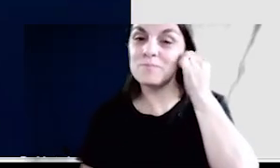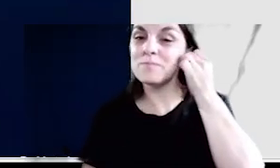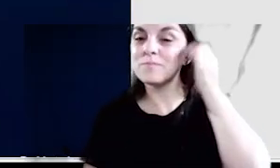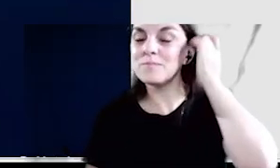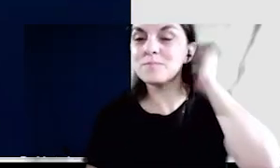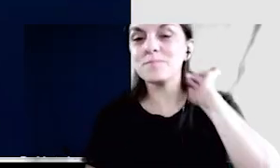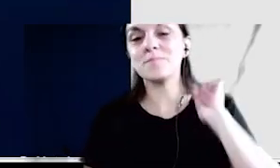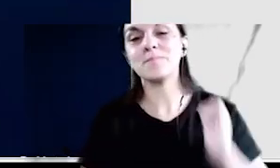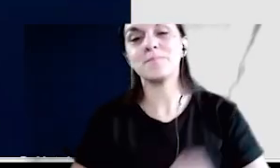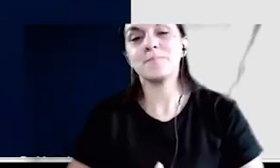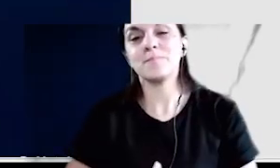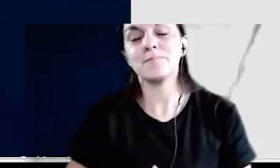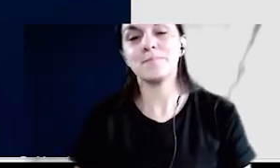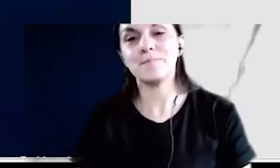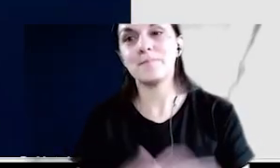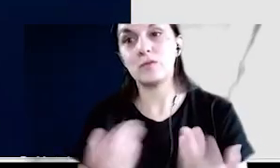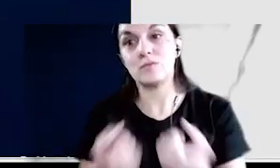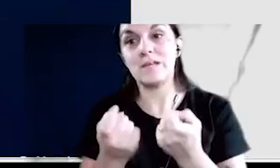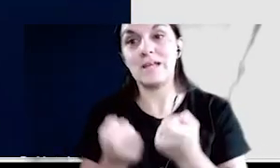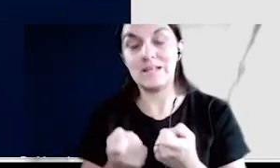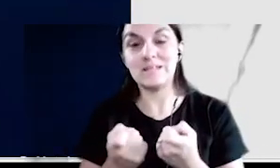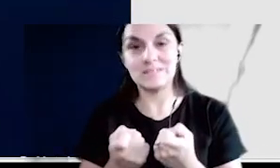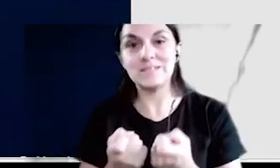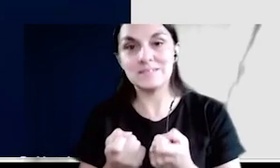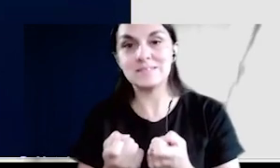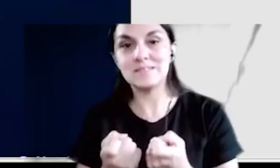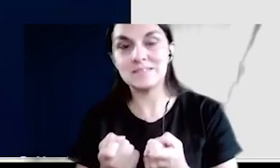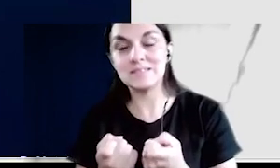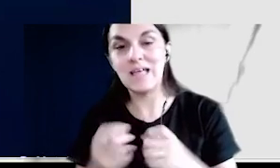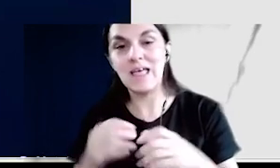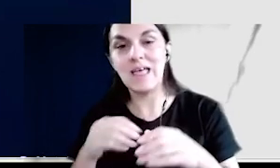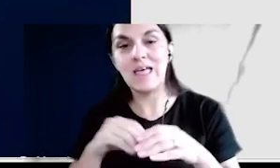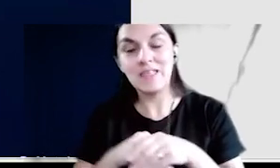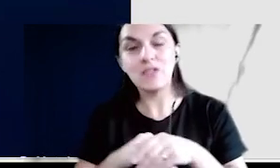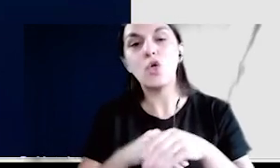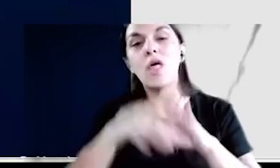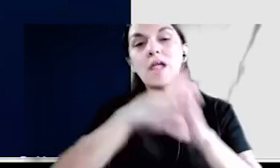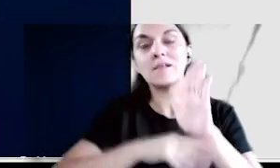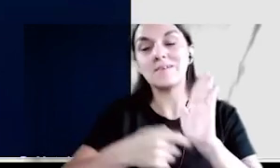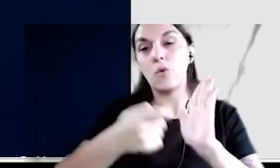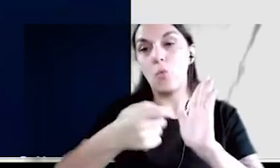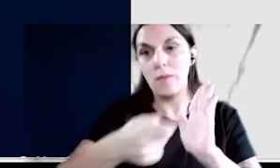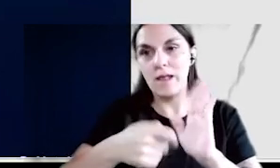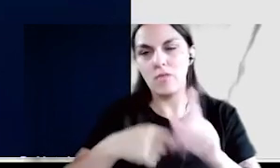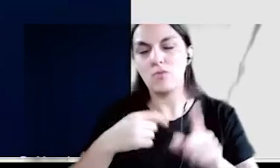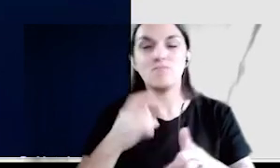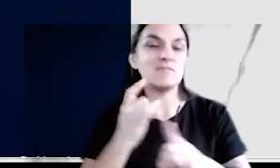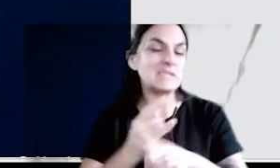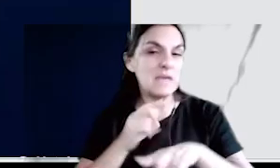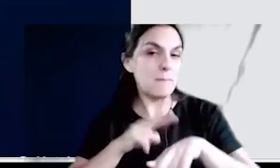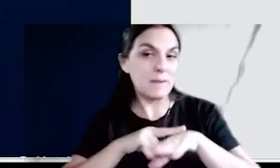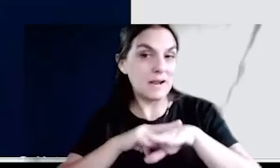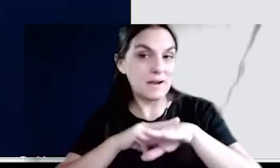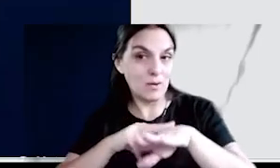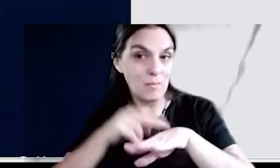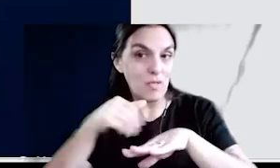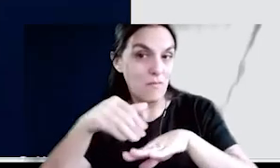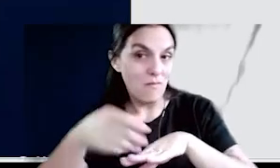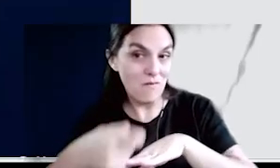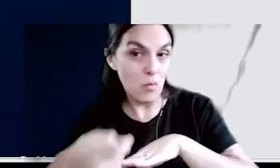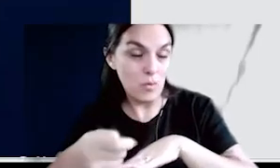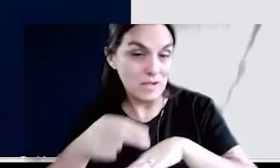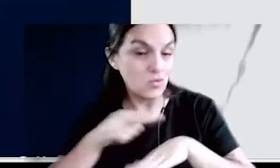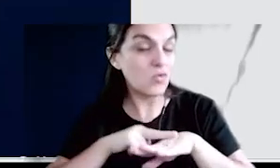al organismo, van a tener que hacerlo por inscripción en el régimen general. Lo que yo les recomiendo cuando estén cerca de una fecha de